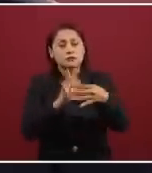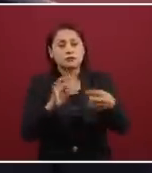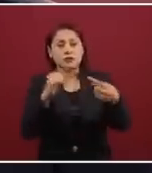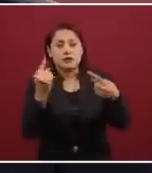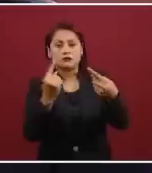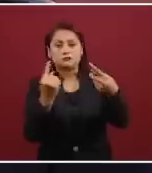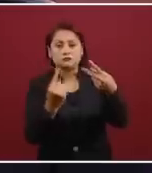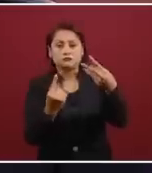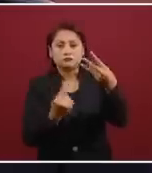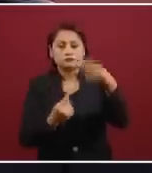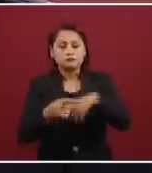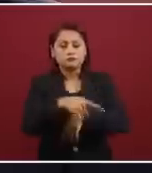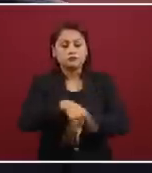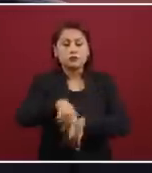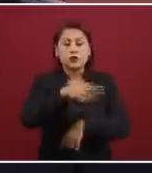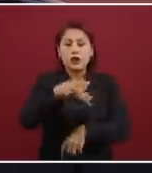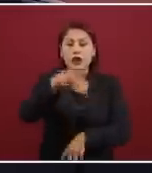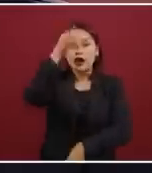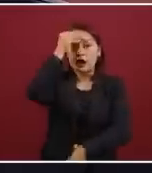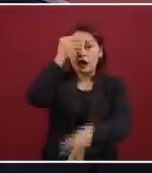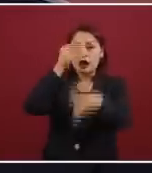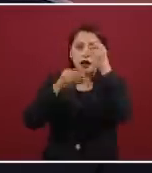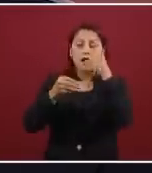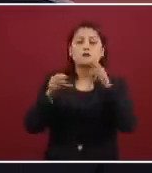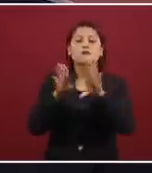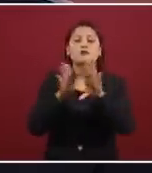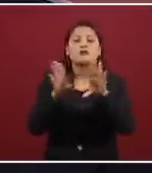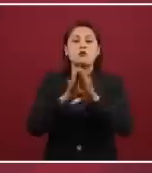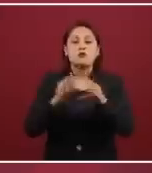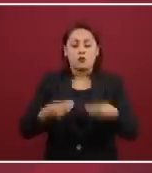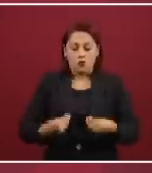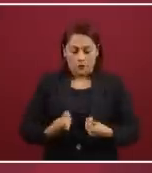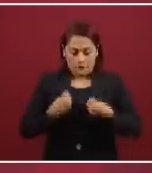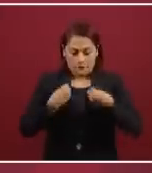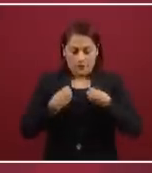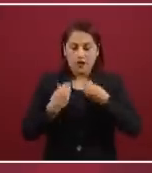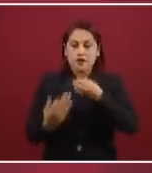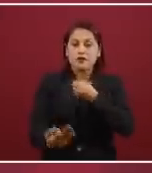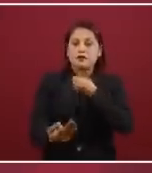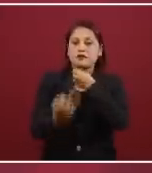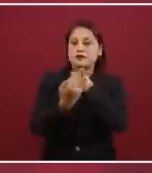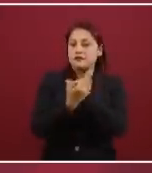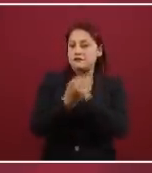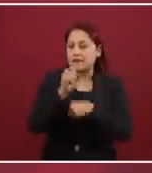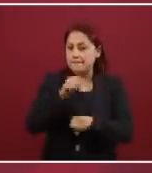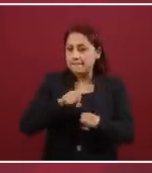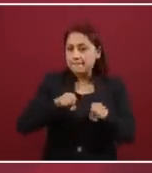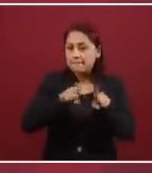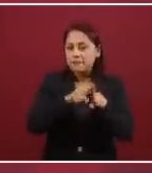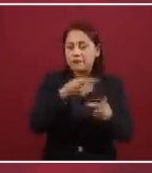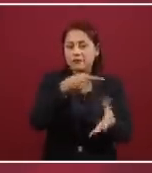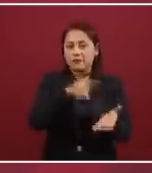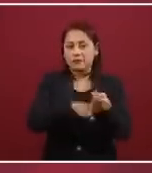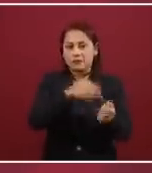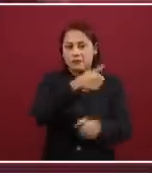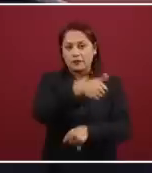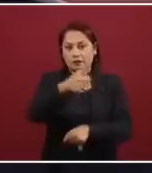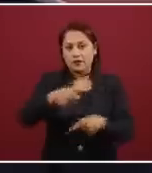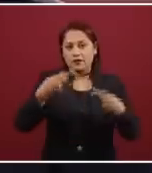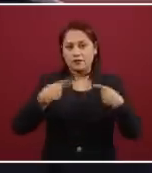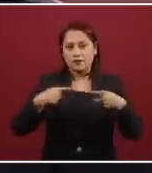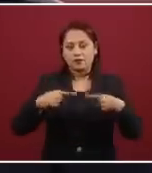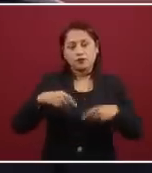conciencia del autocuidado. El autocuidado no solo de la salud, sino el autocuidado de la persona, del prójimo, de